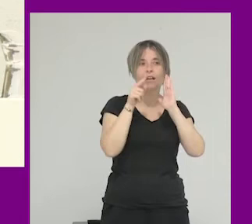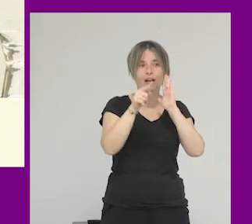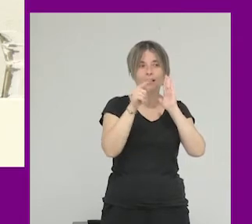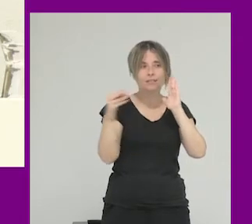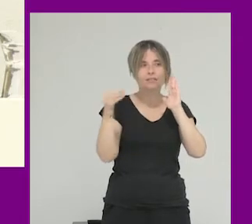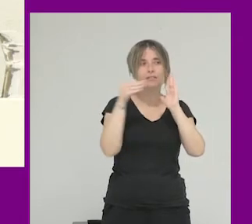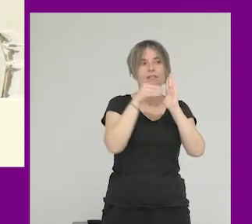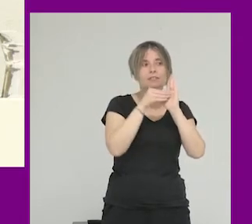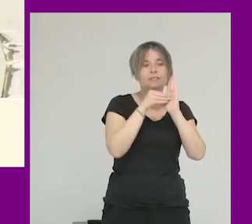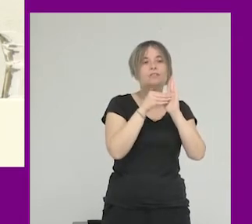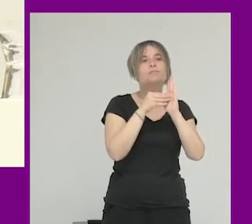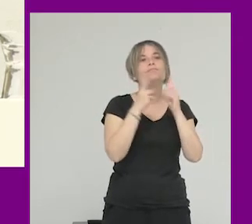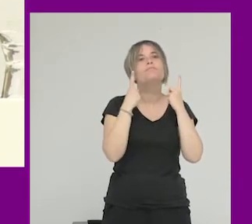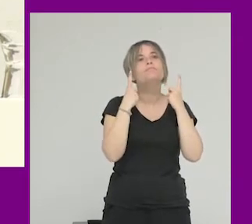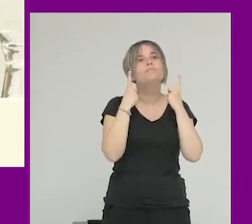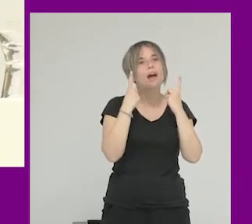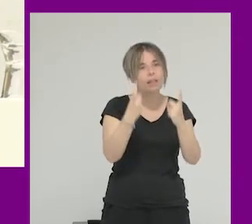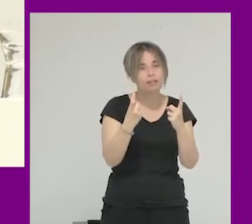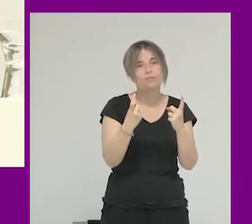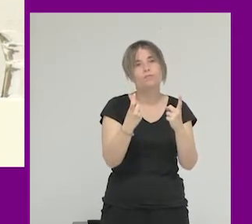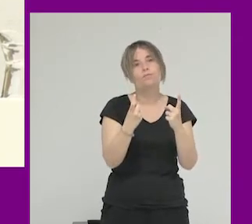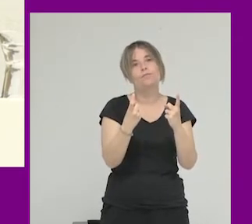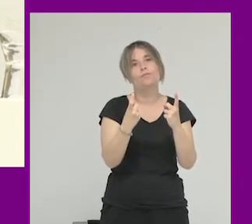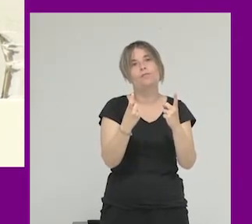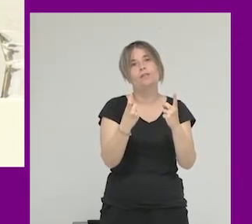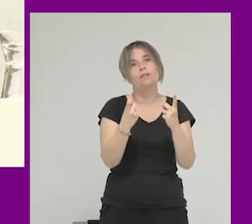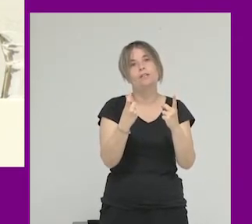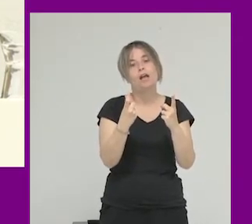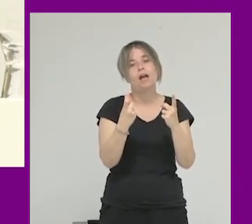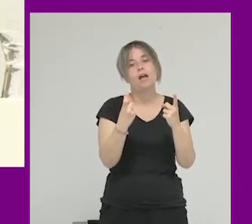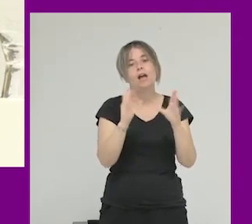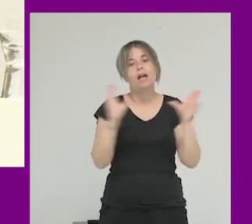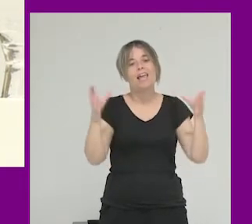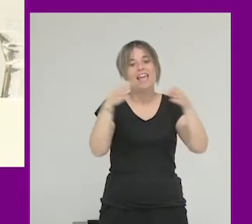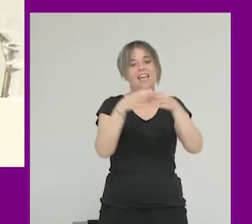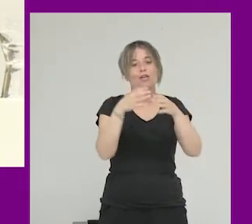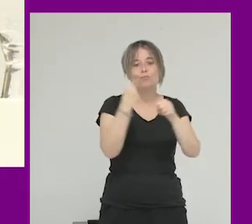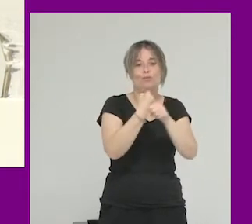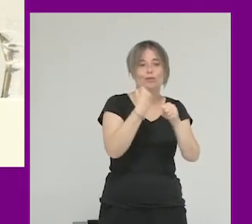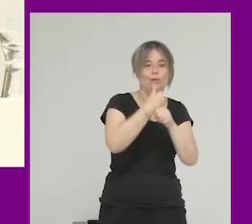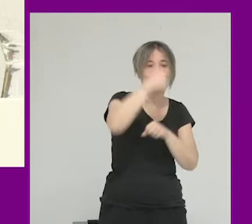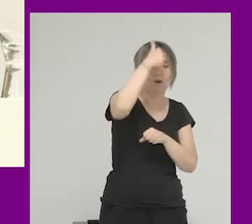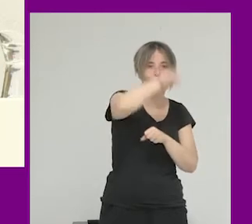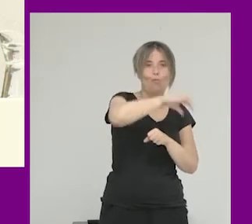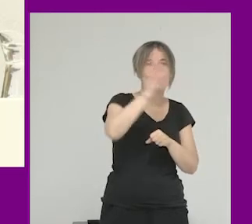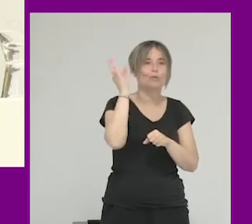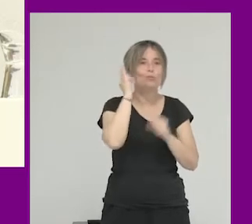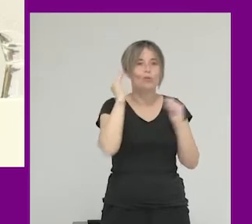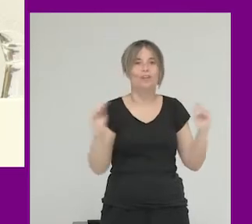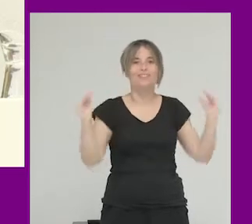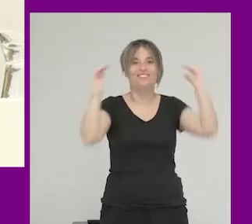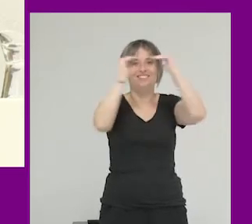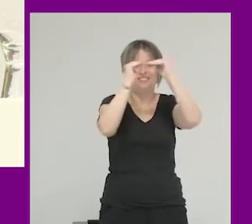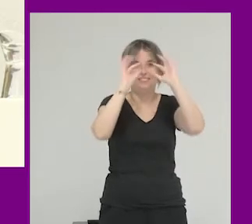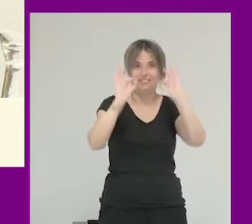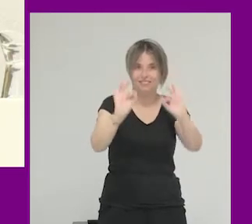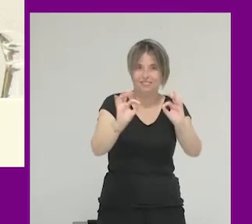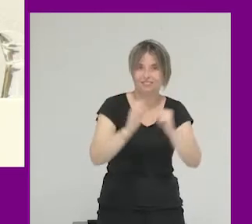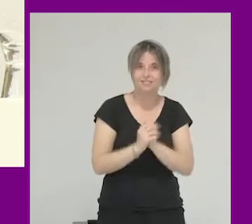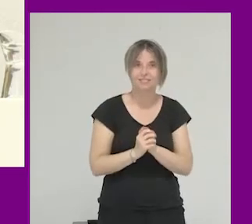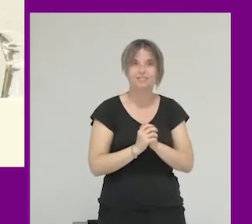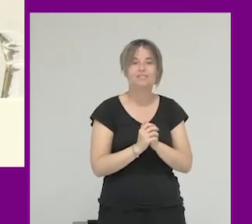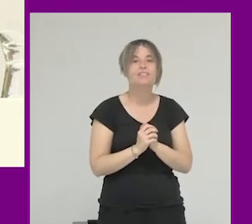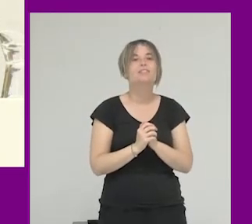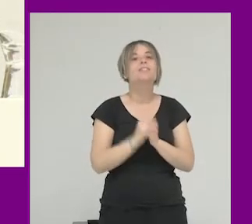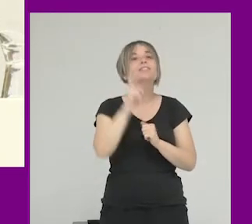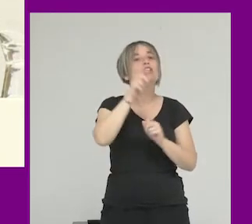introducen la necesidad de la composición equilibrada en los equipos de investigación, la necesidad de introducir